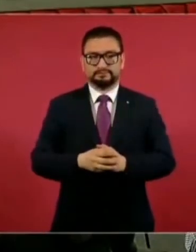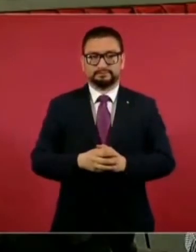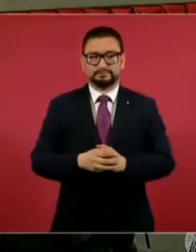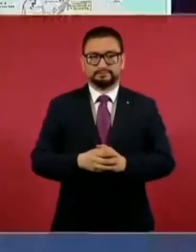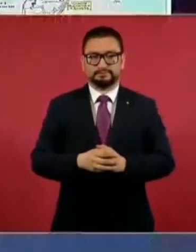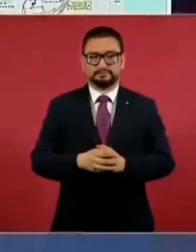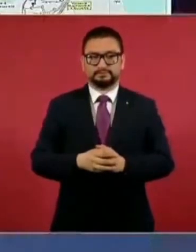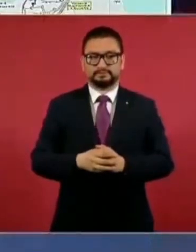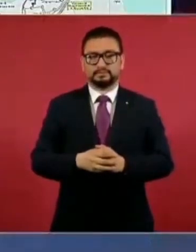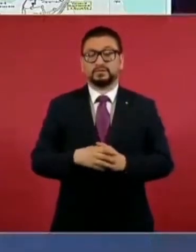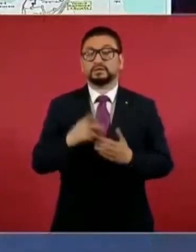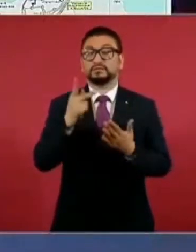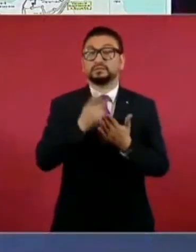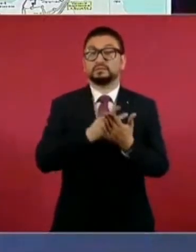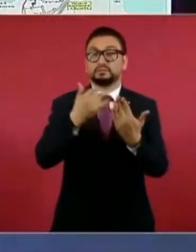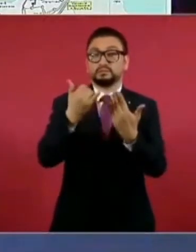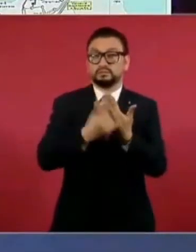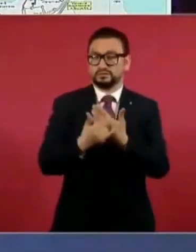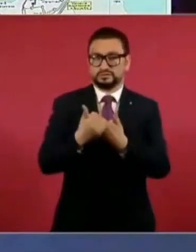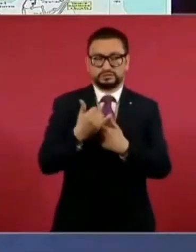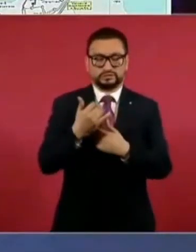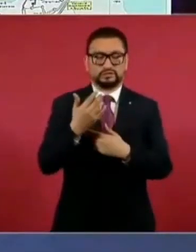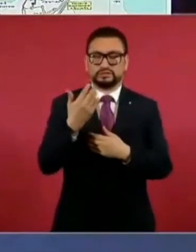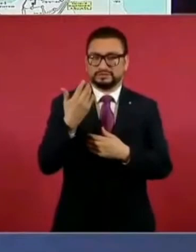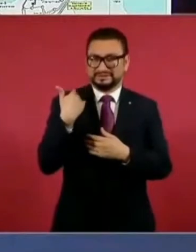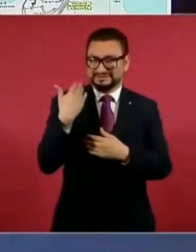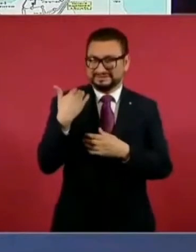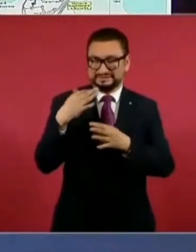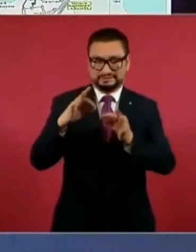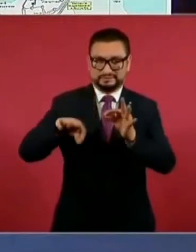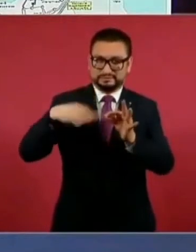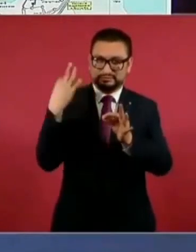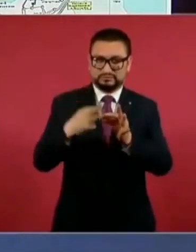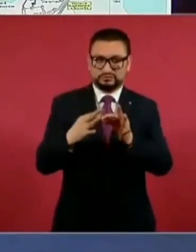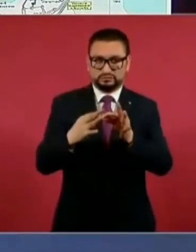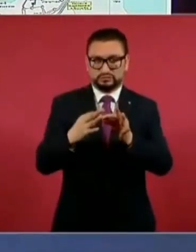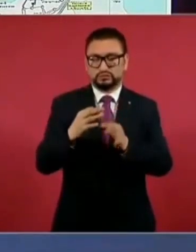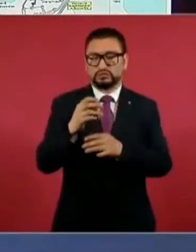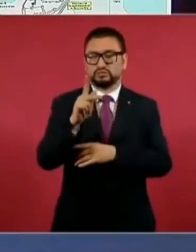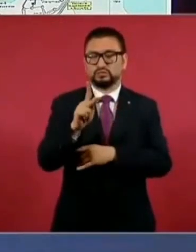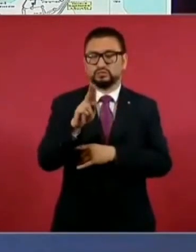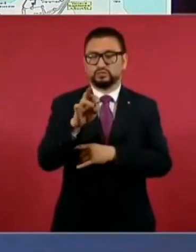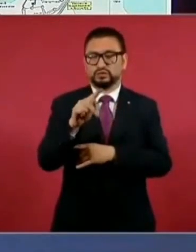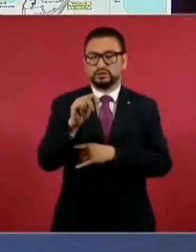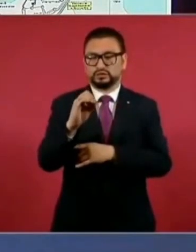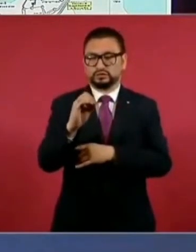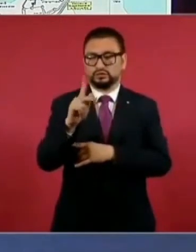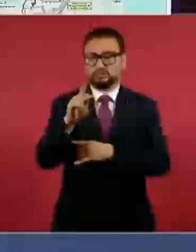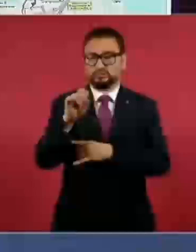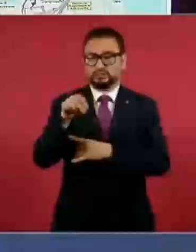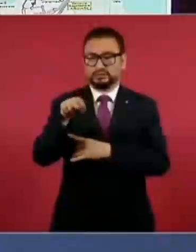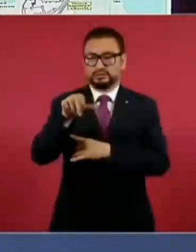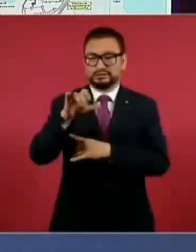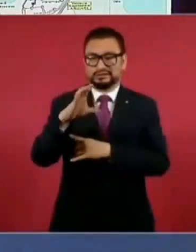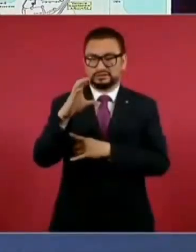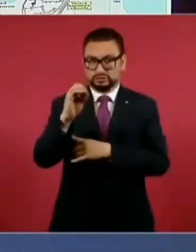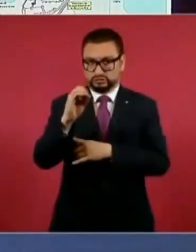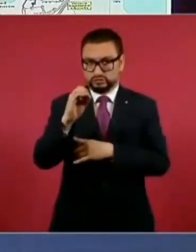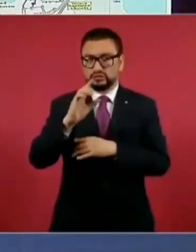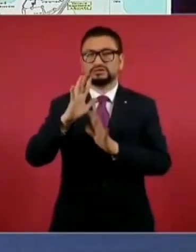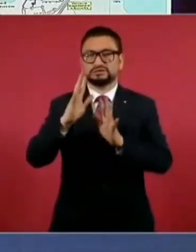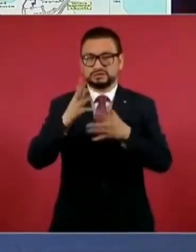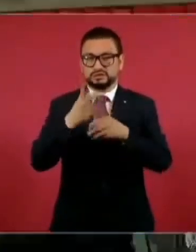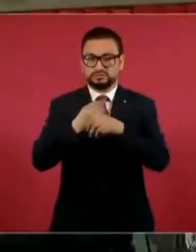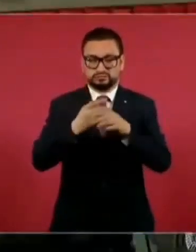El proyecto que se acaba de concluir, que es el de Puerto Peñasco, bueno, pues ya nos permitió hacer la